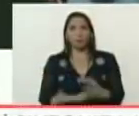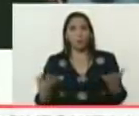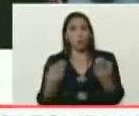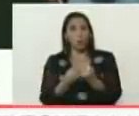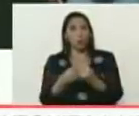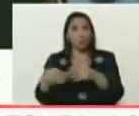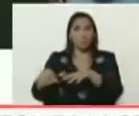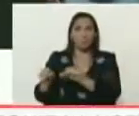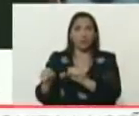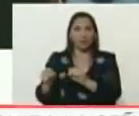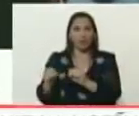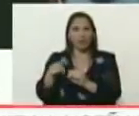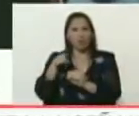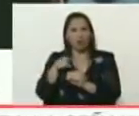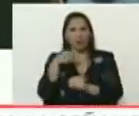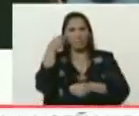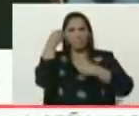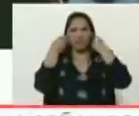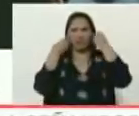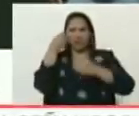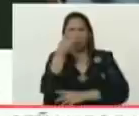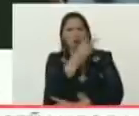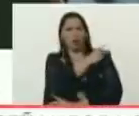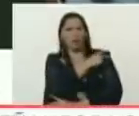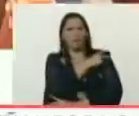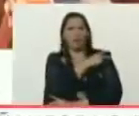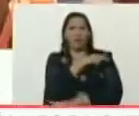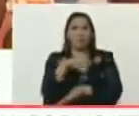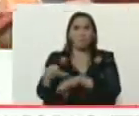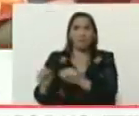los que se han creído jefes de ese imperio,